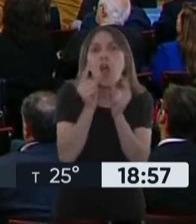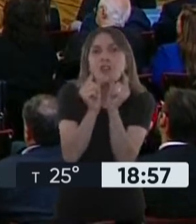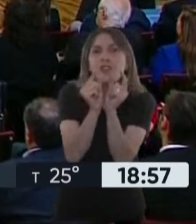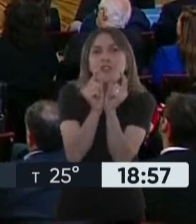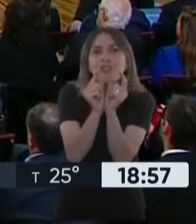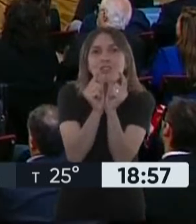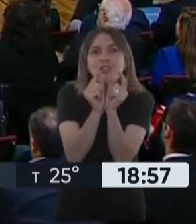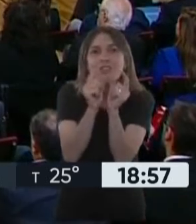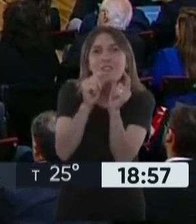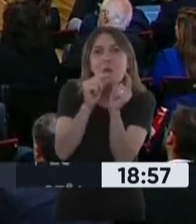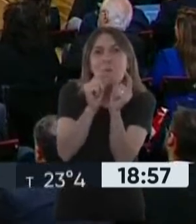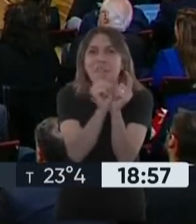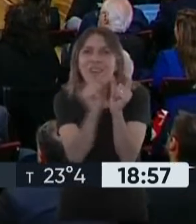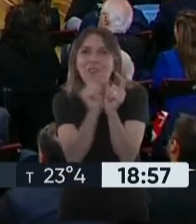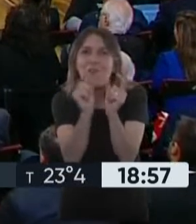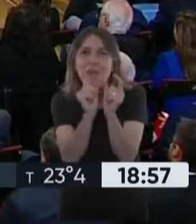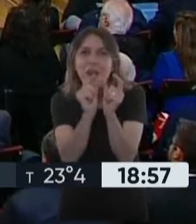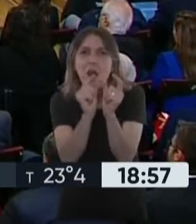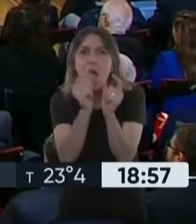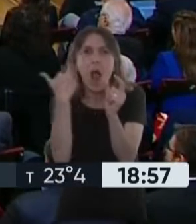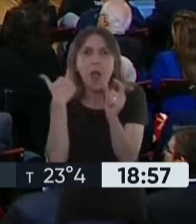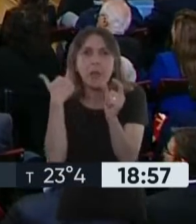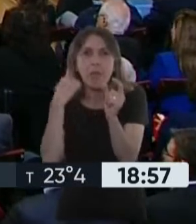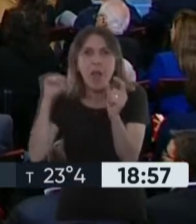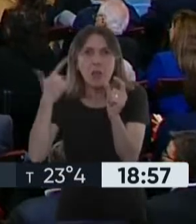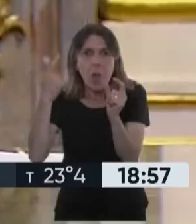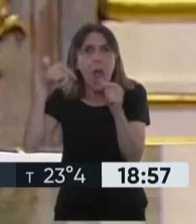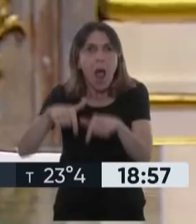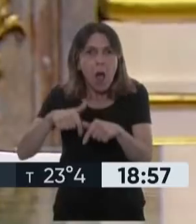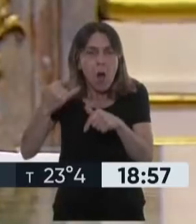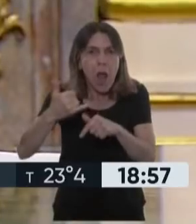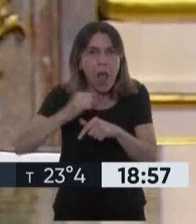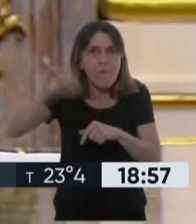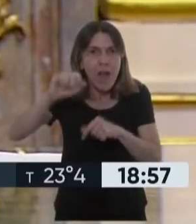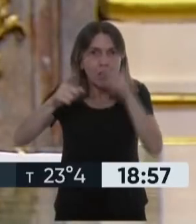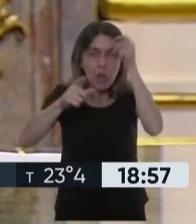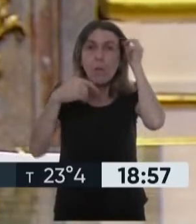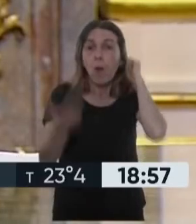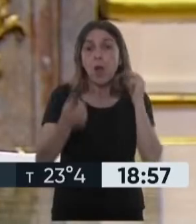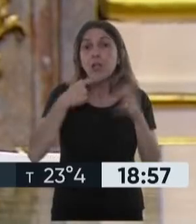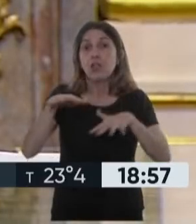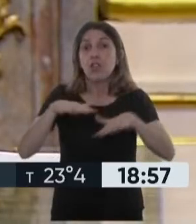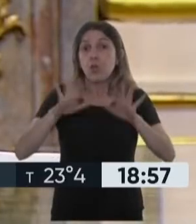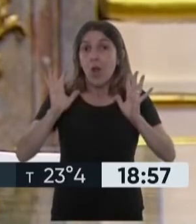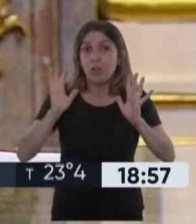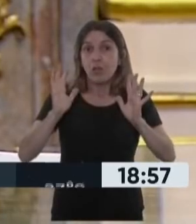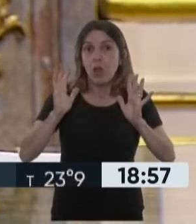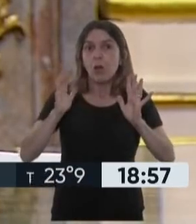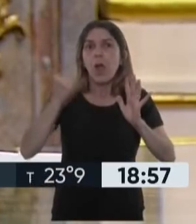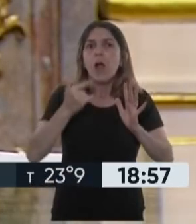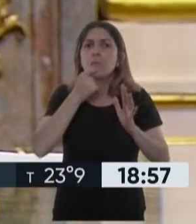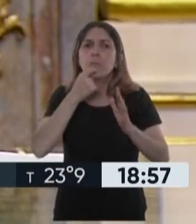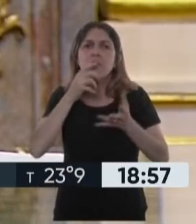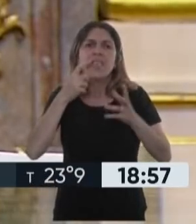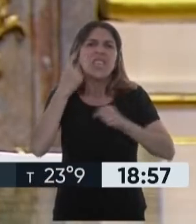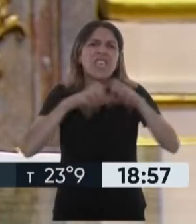países en que esto no era un problema. Y en este contexto, en el cual las cadenas